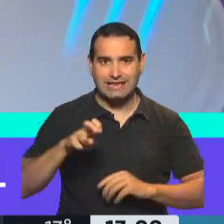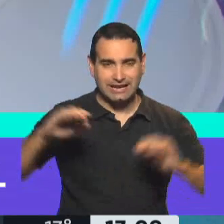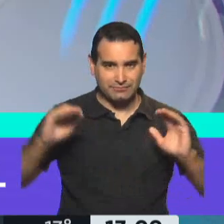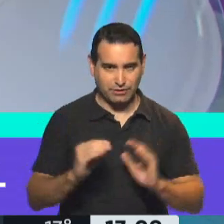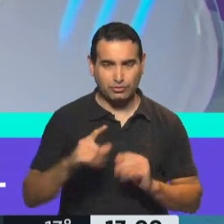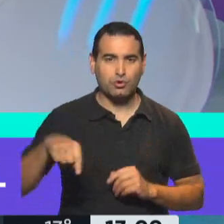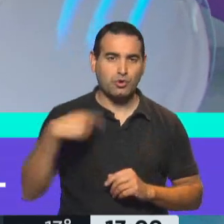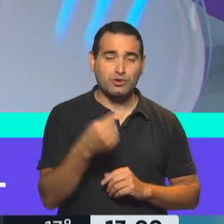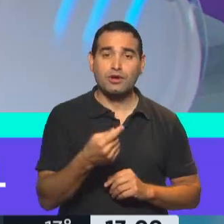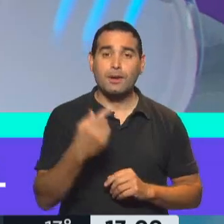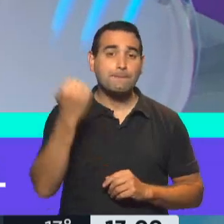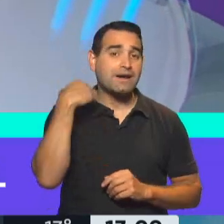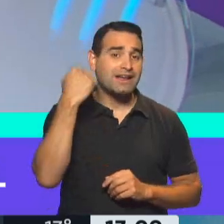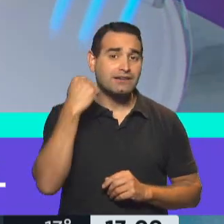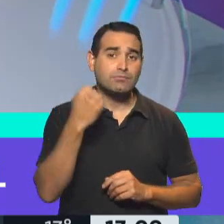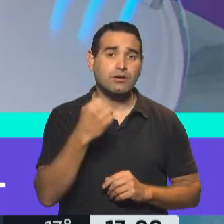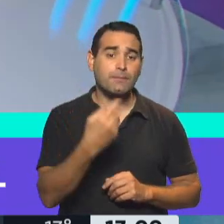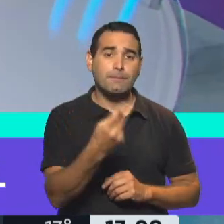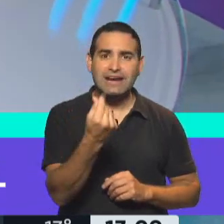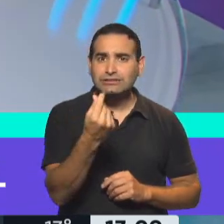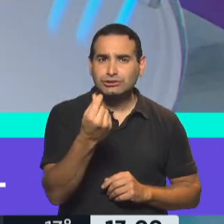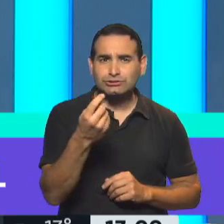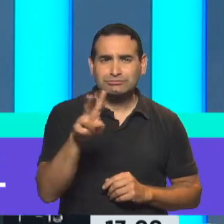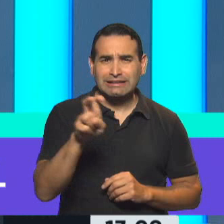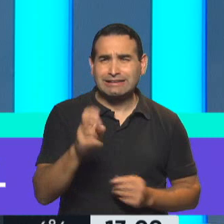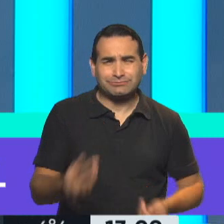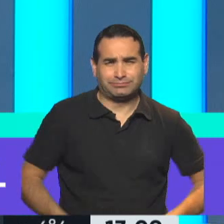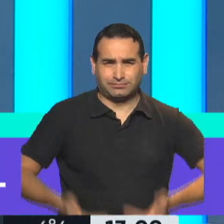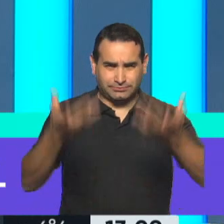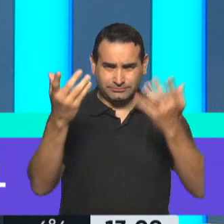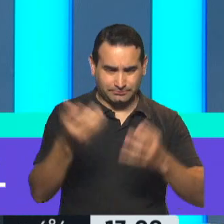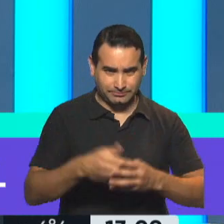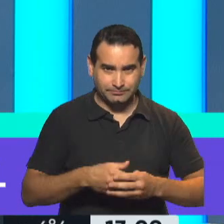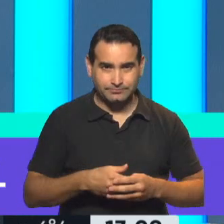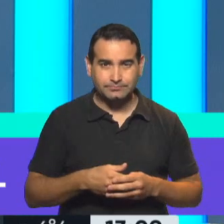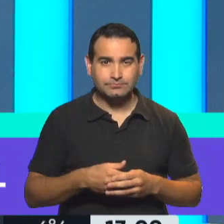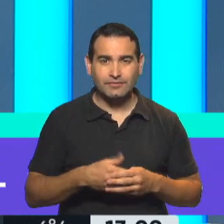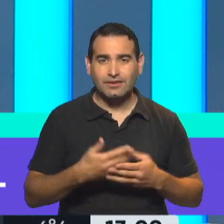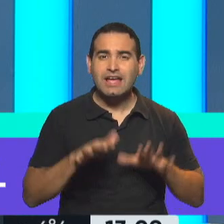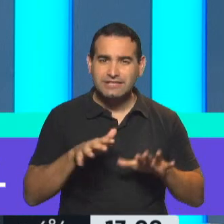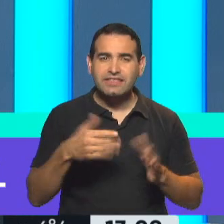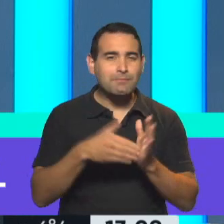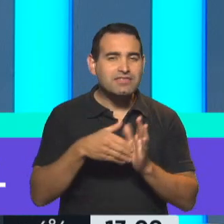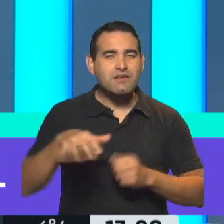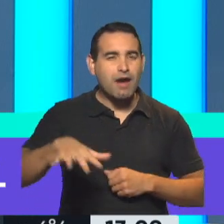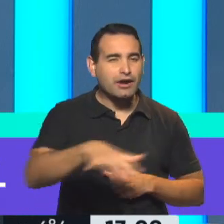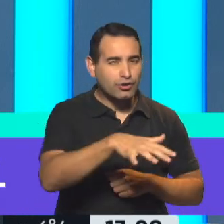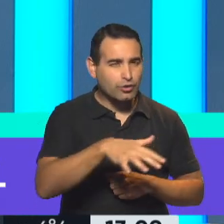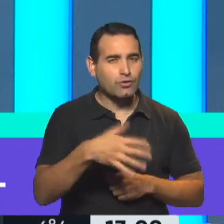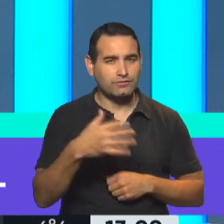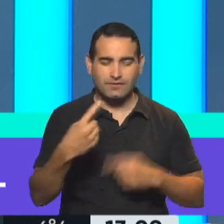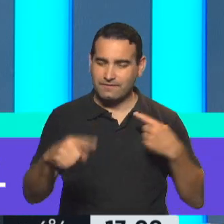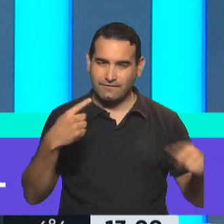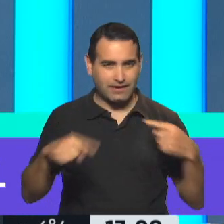los precios en palermo son un disparate desde altos que están y así por barrio situaciones muy